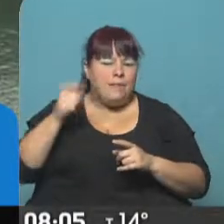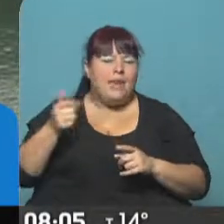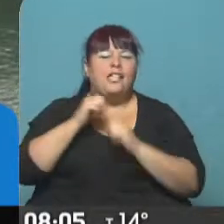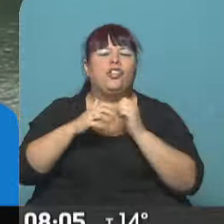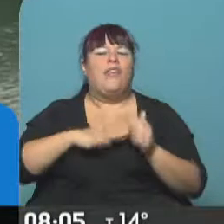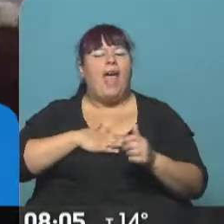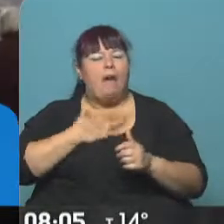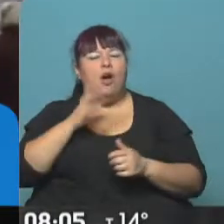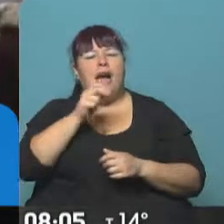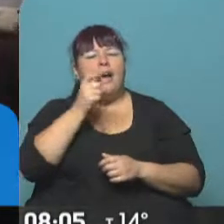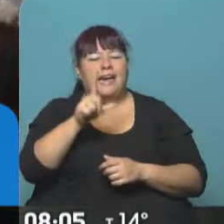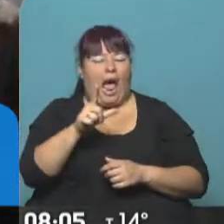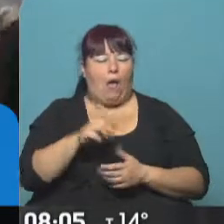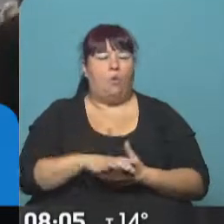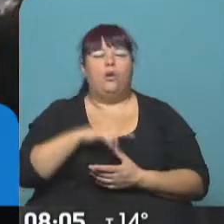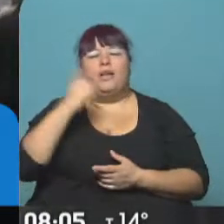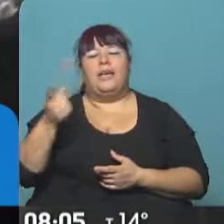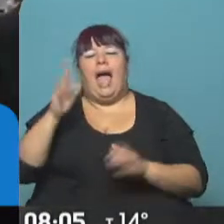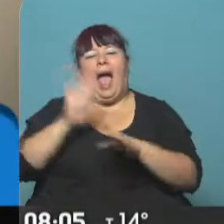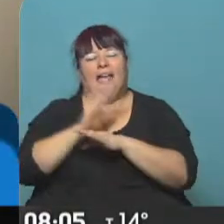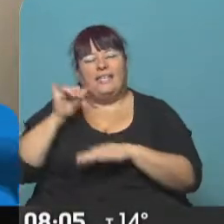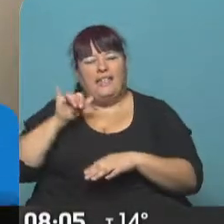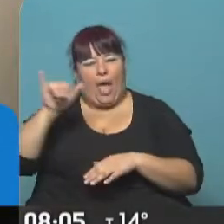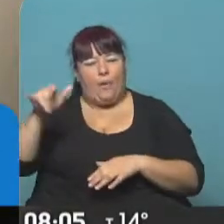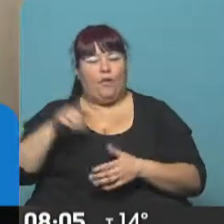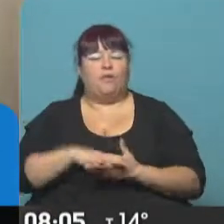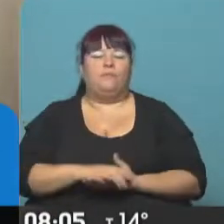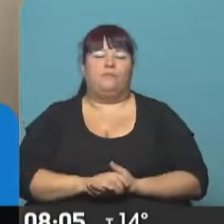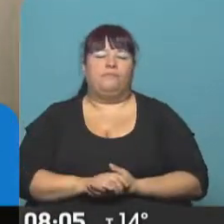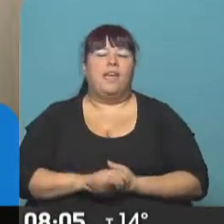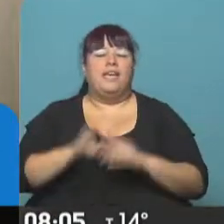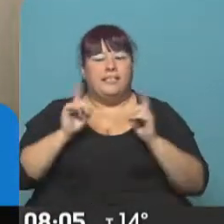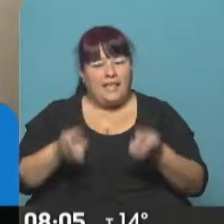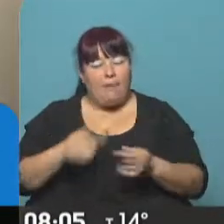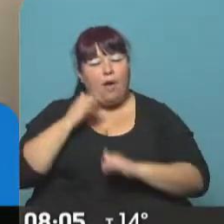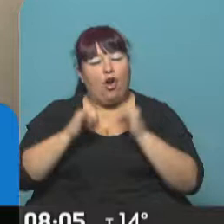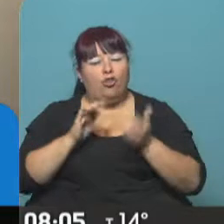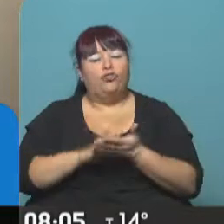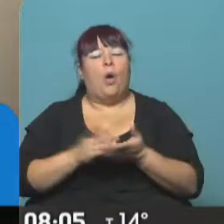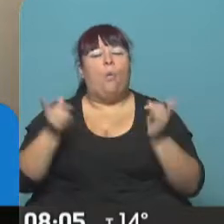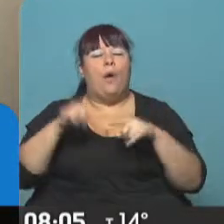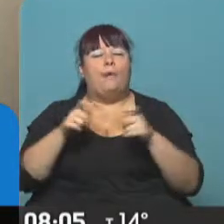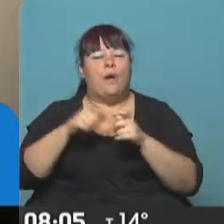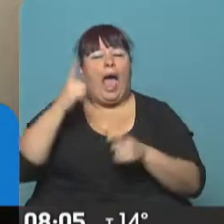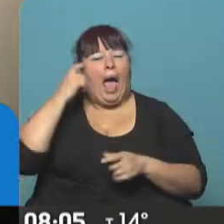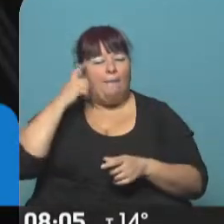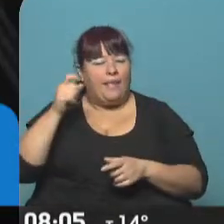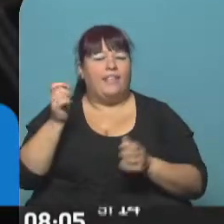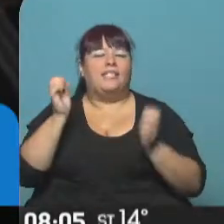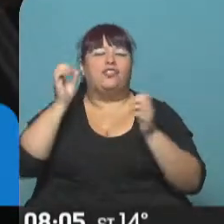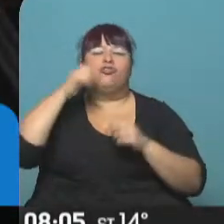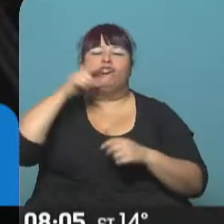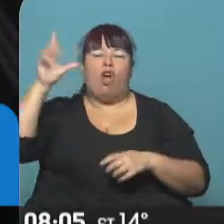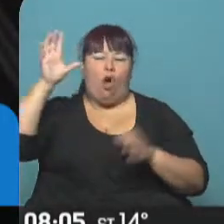historia de amor entre el Raúl Barón Visa y la actriz y aviadora Miriam Stepford. También hay que decir que se reestrena El Aprendiz, Oculto el